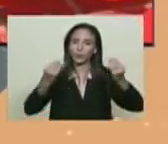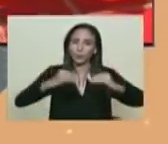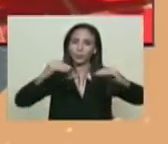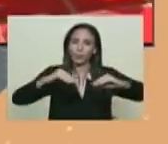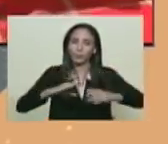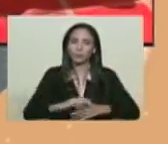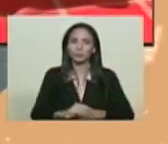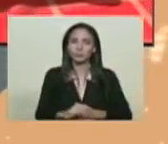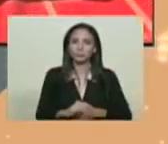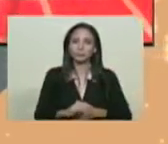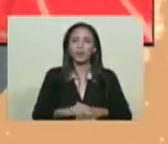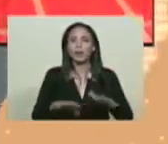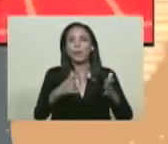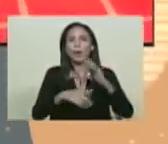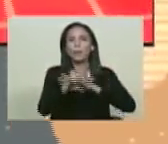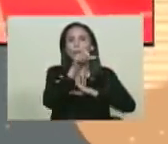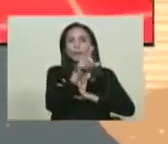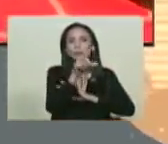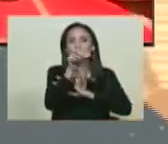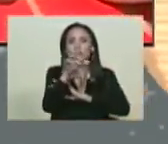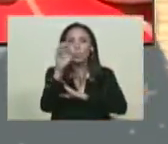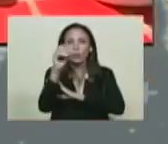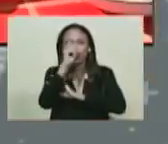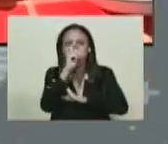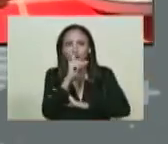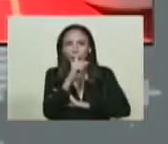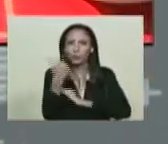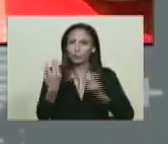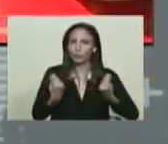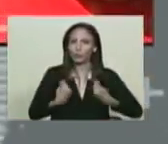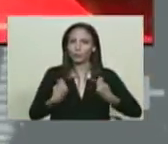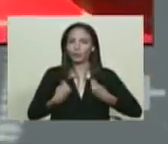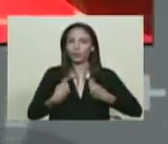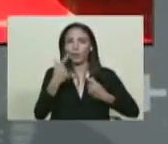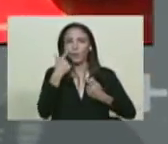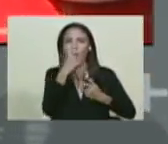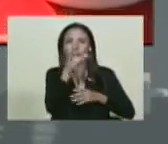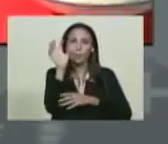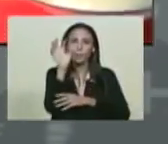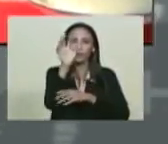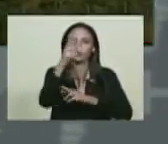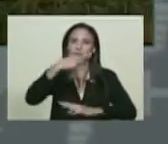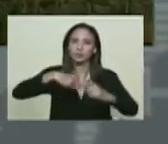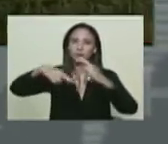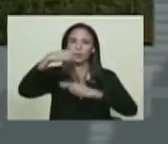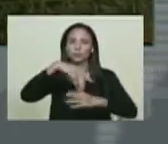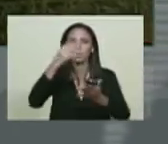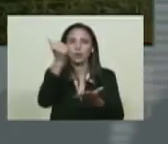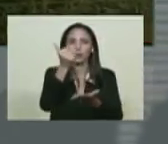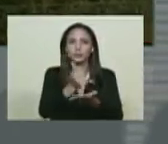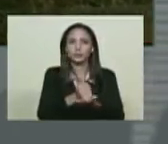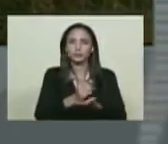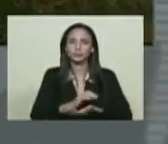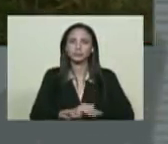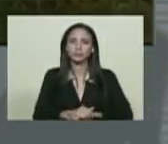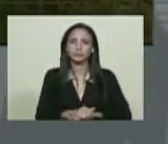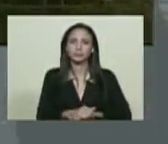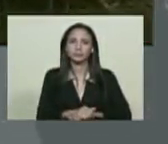Por lo menos 110 años veré para ver esta patria y esta revolución. Amén.